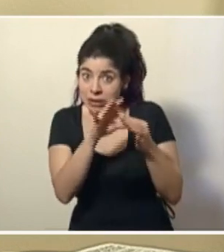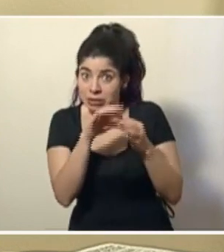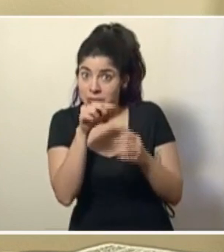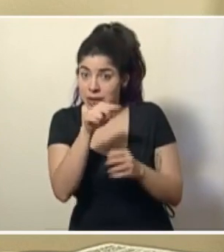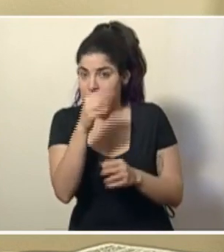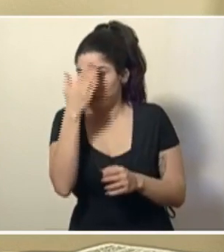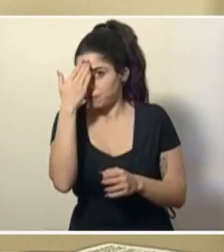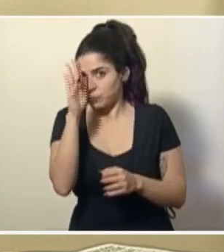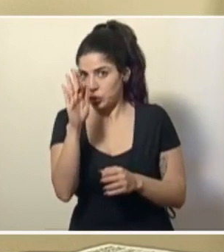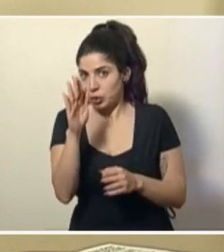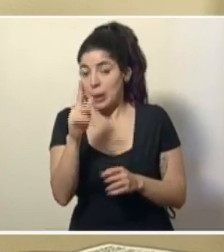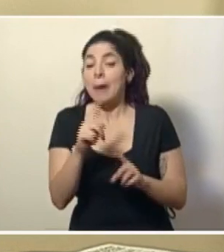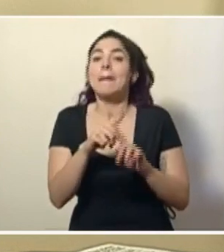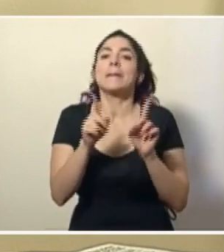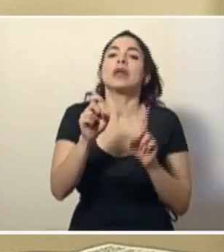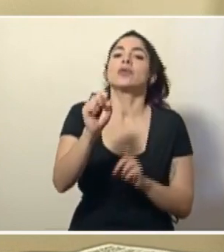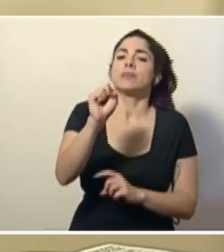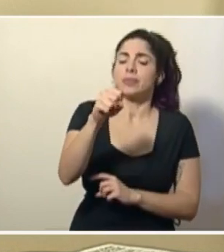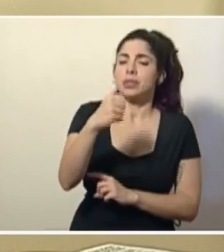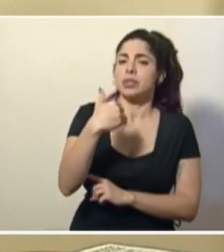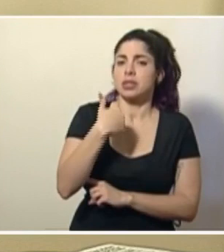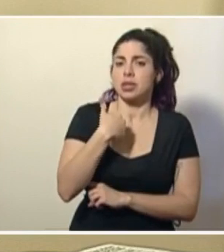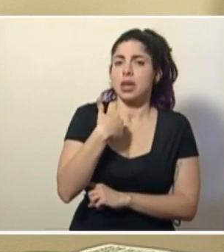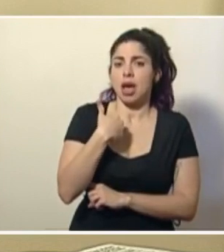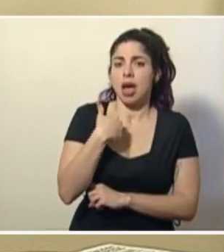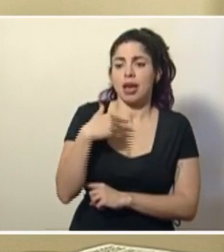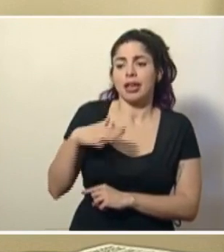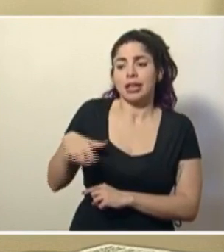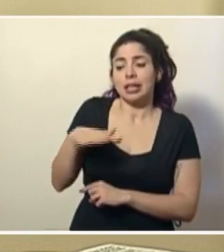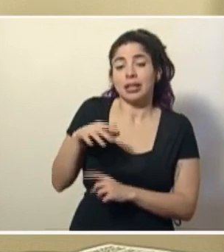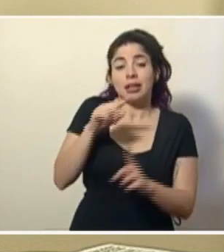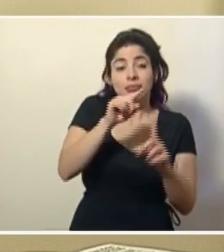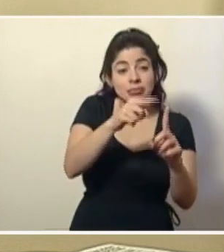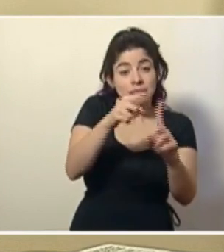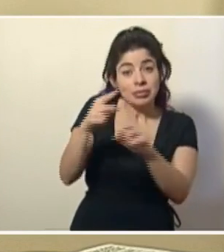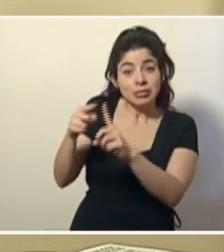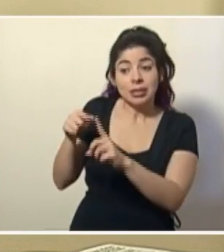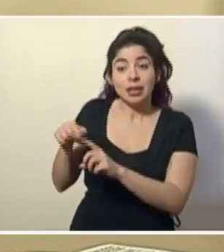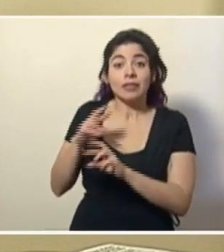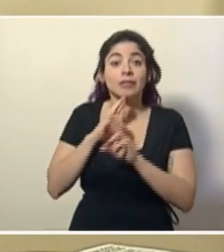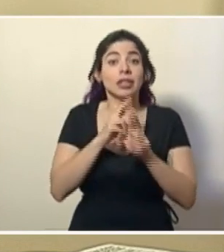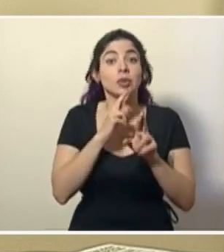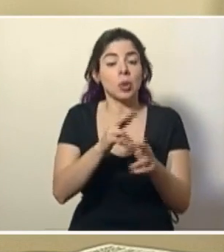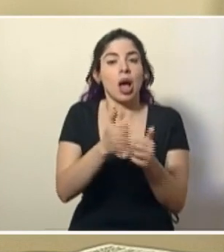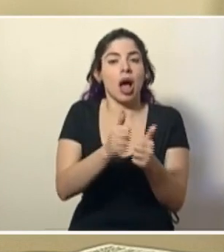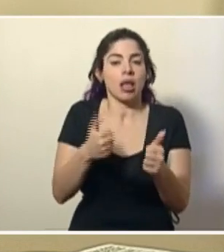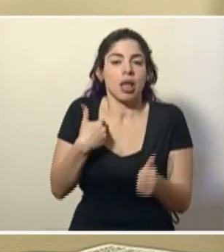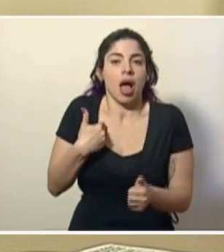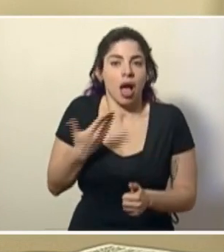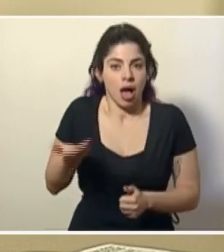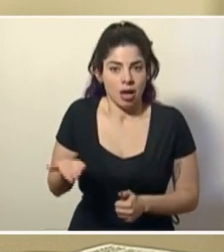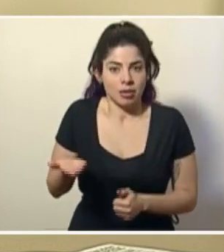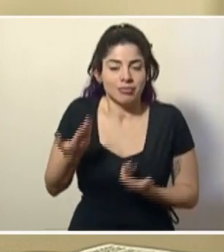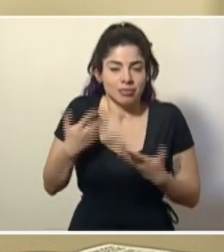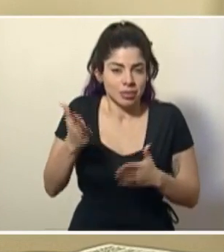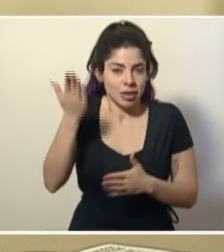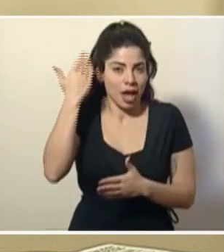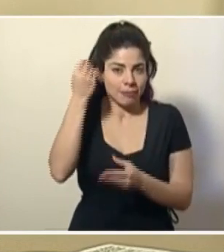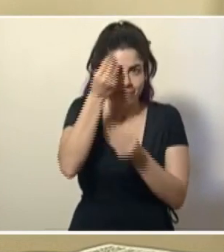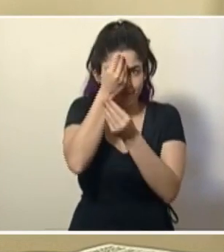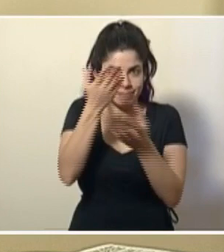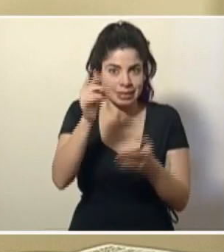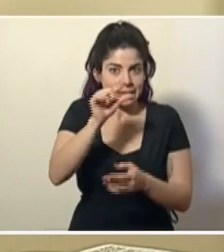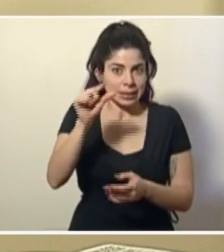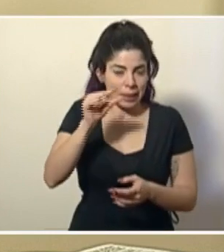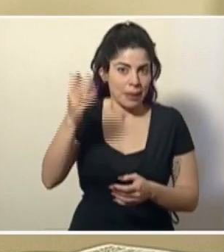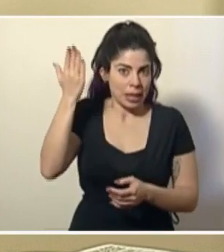aquí, pero sí hay un rezago en las pruebas, lo hemos anunciado e informado en las